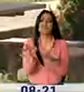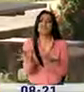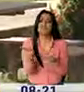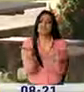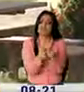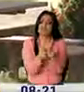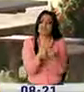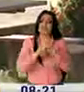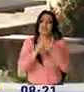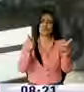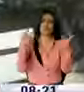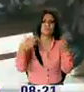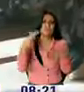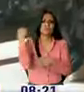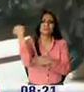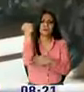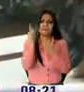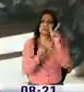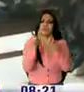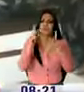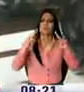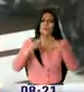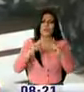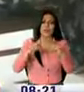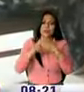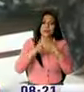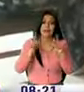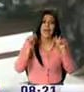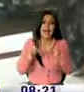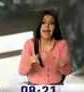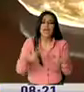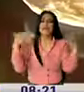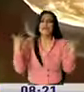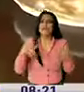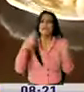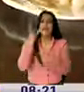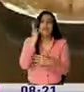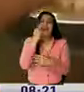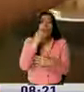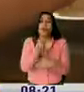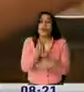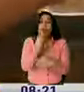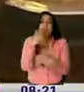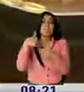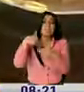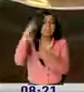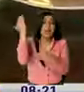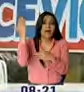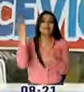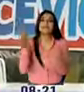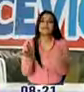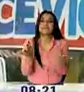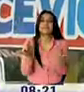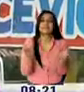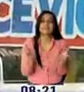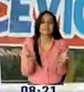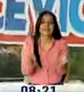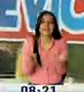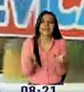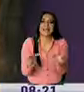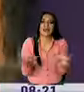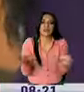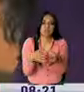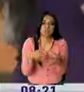es grande, pues muchos dicen que aquí se prepara el plato más exquisito de los mariscos, denominado el sedicangre.